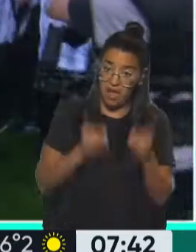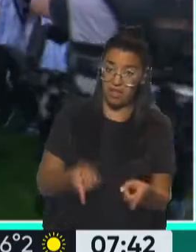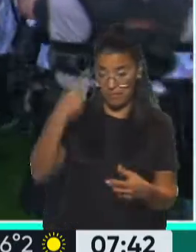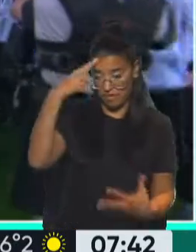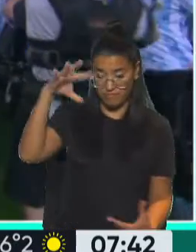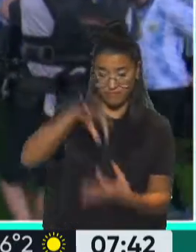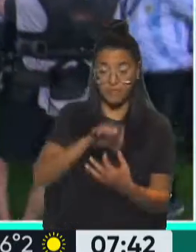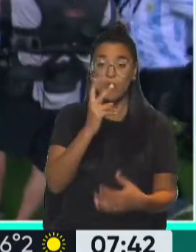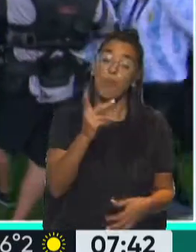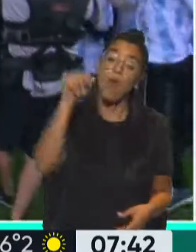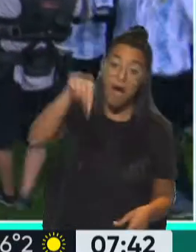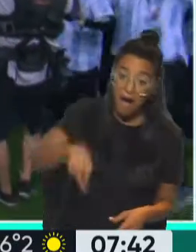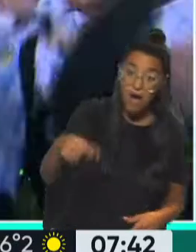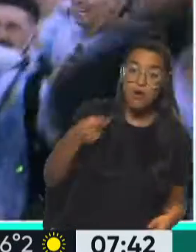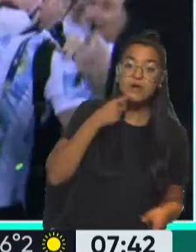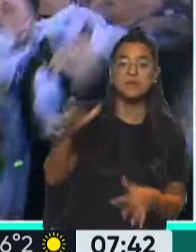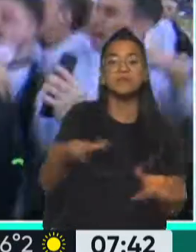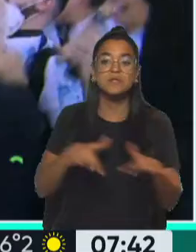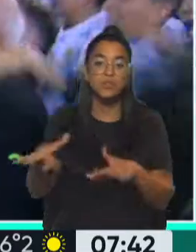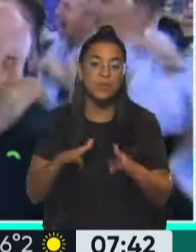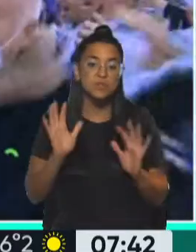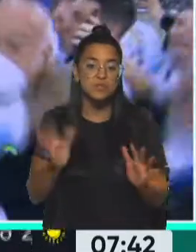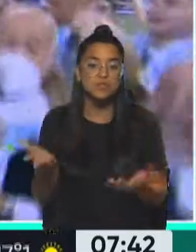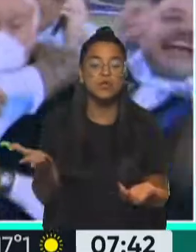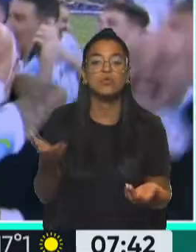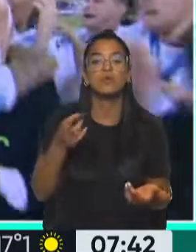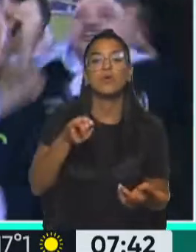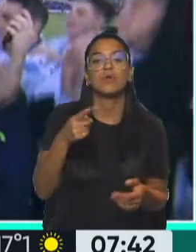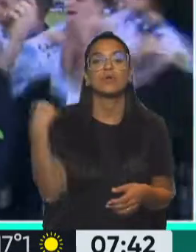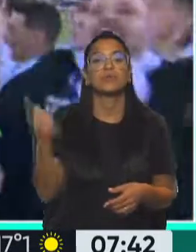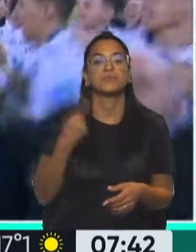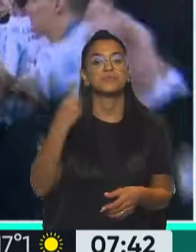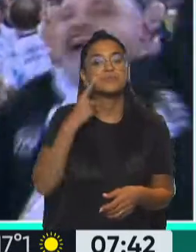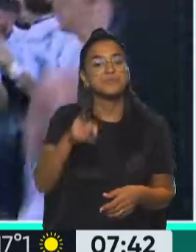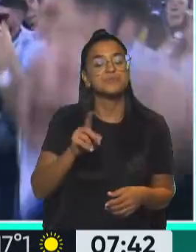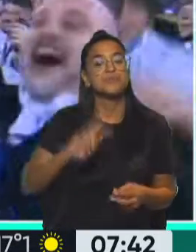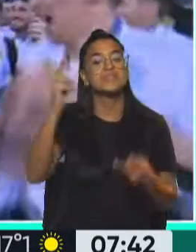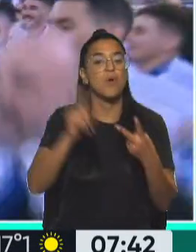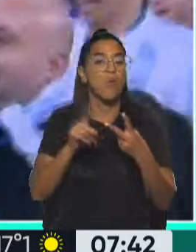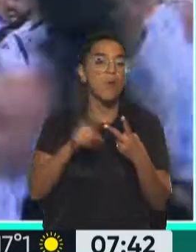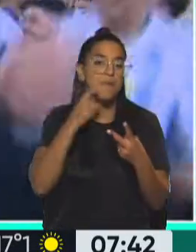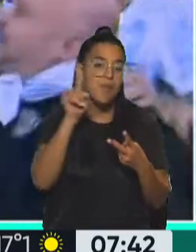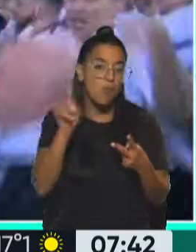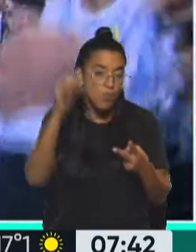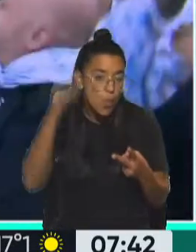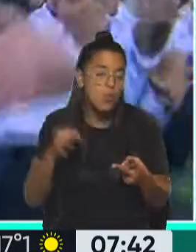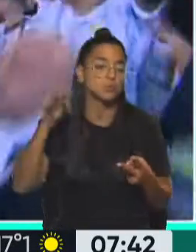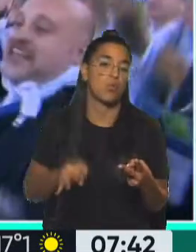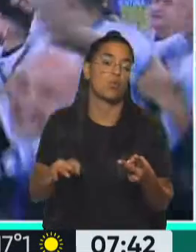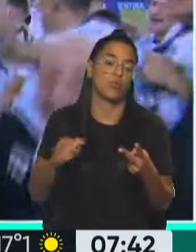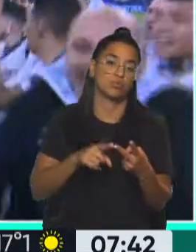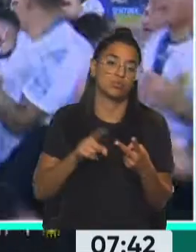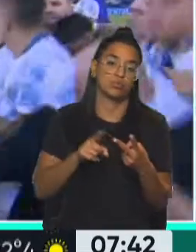están pagando la consecuencia de esto que vivimos. Sí, ¿no? esta era mi segunda pregunta, justamente, más allá